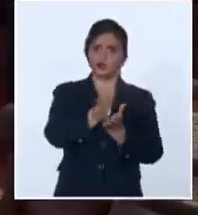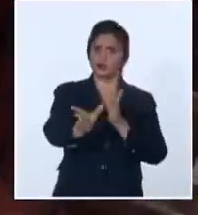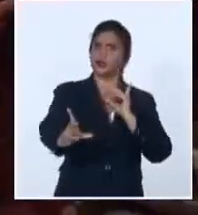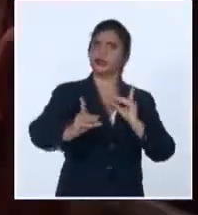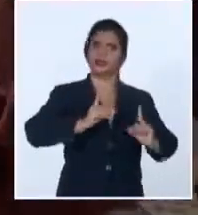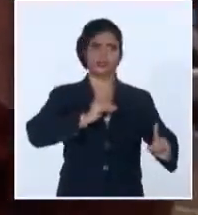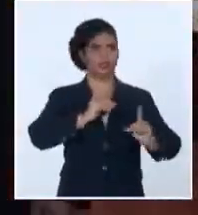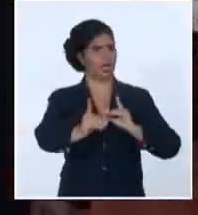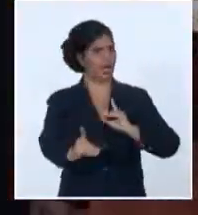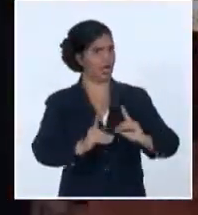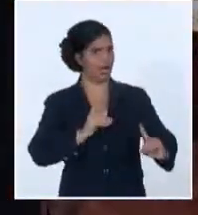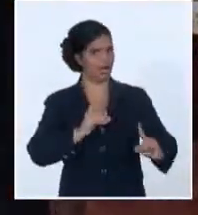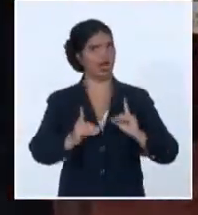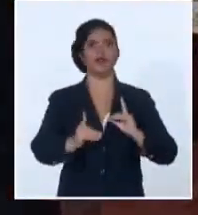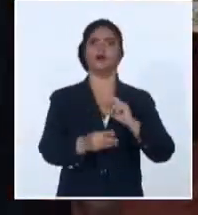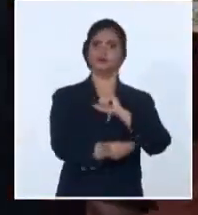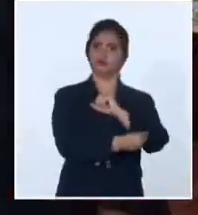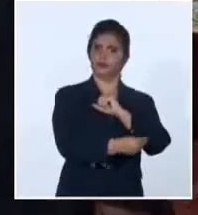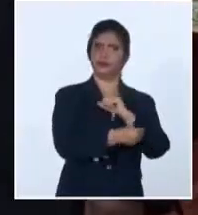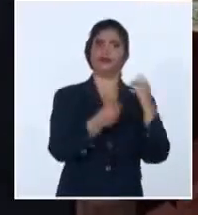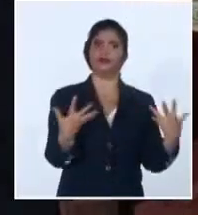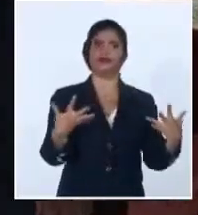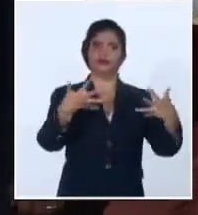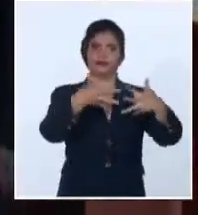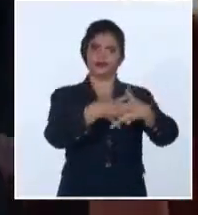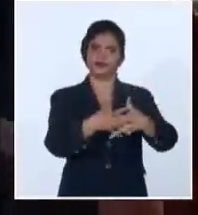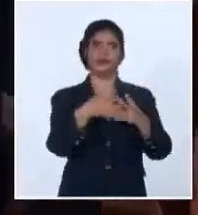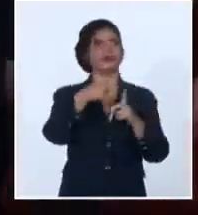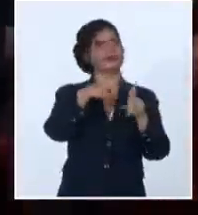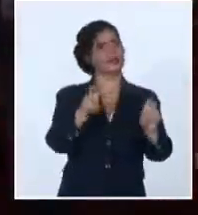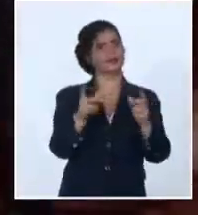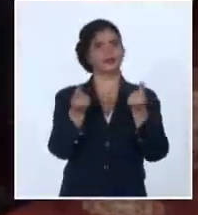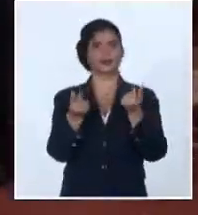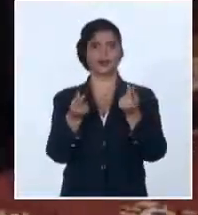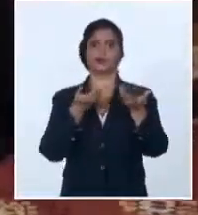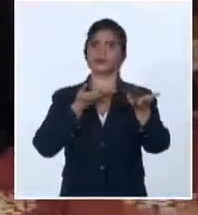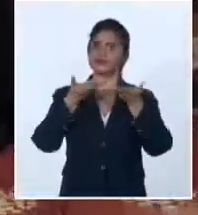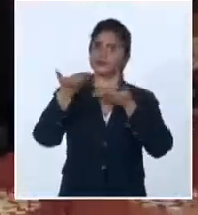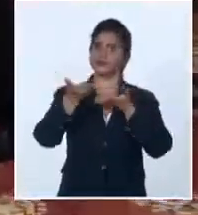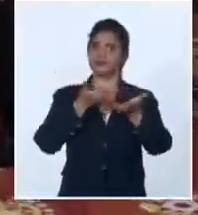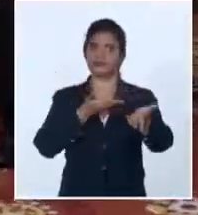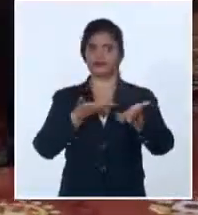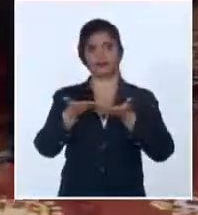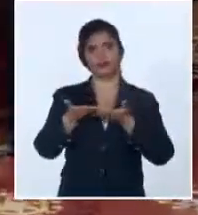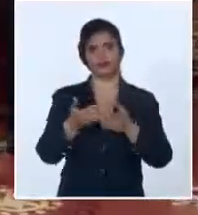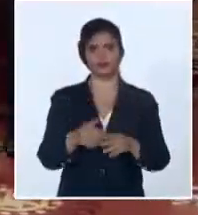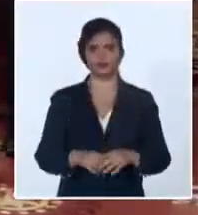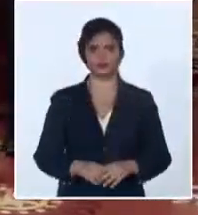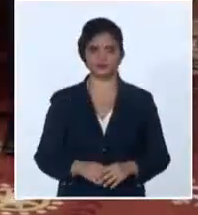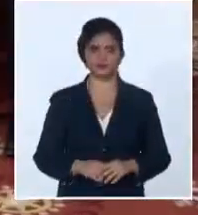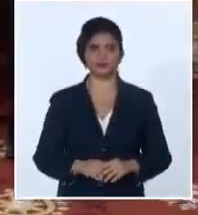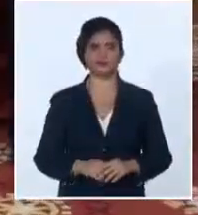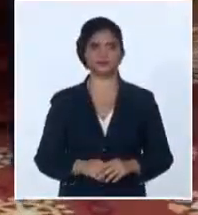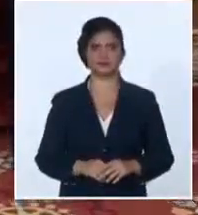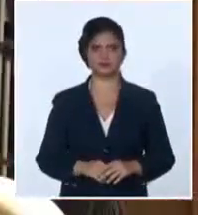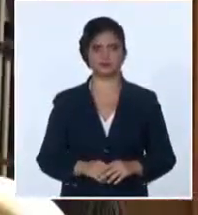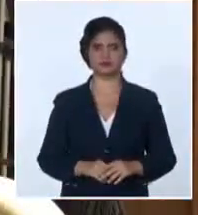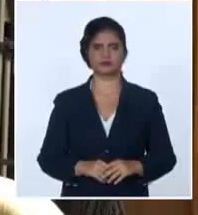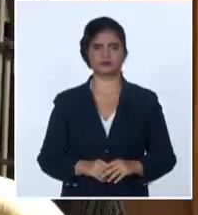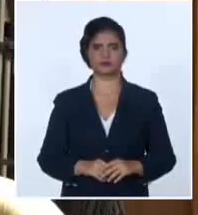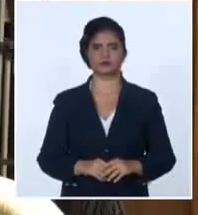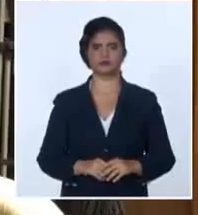y afianzar los vínculos de cooperación económicos, comerciales y de inversión mutuamente beneficiosos por ambos